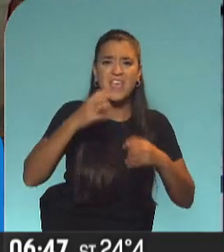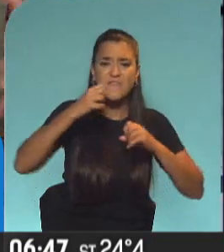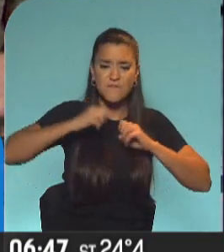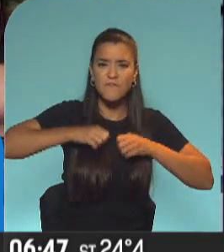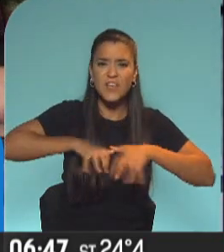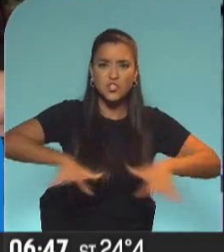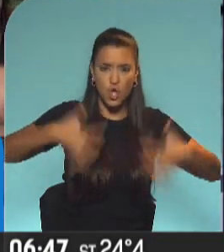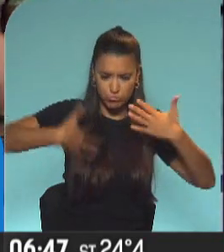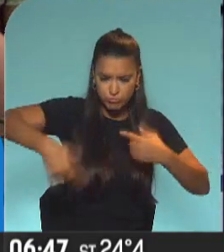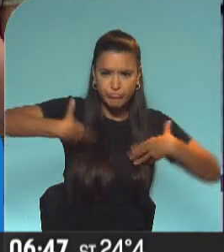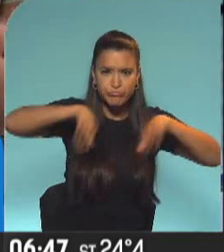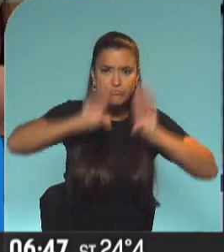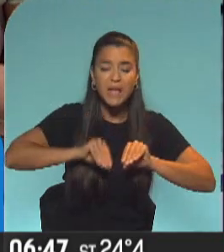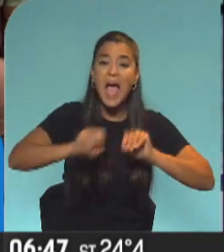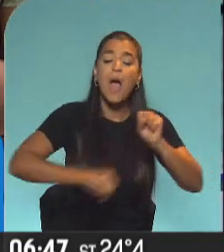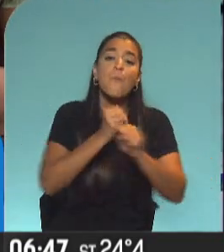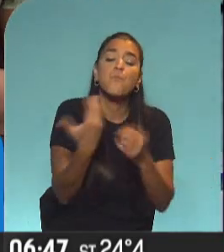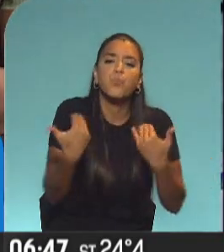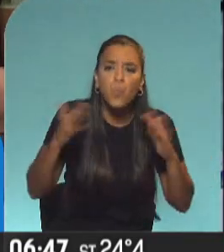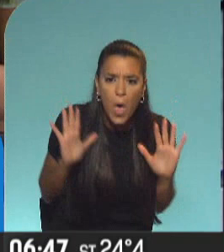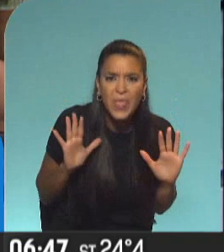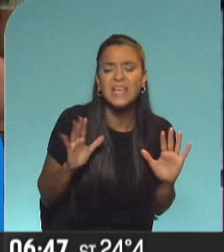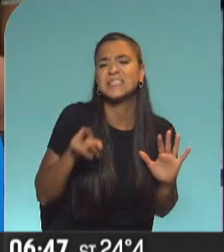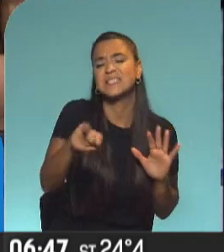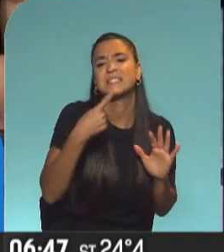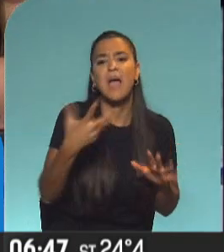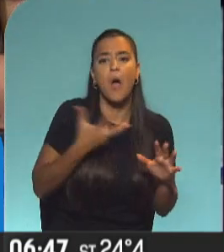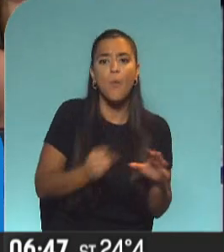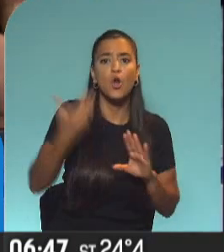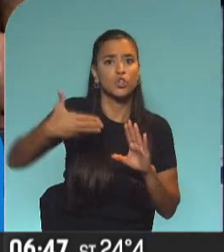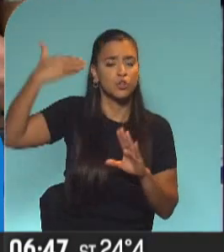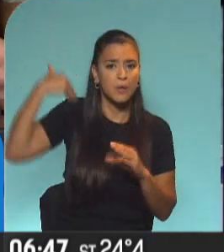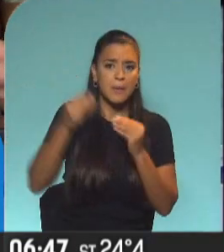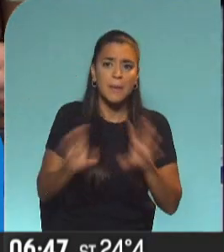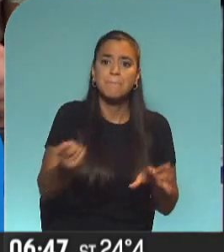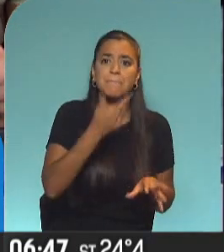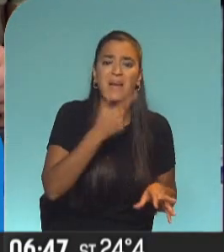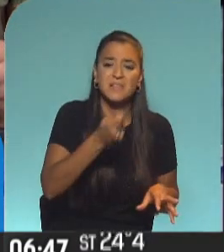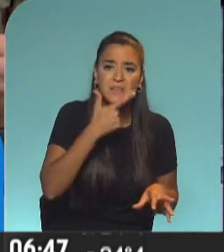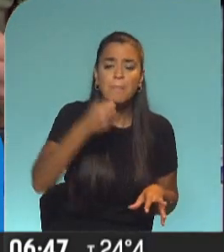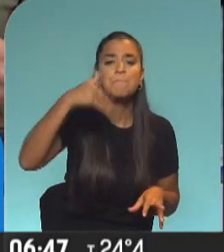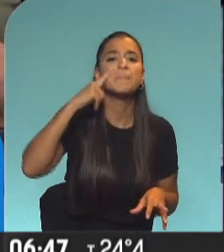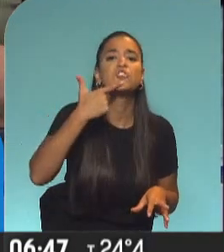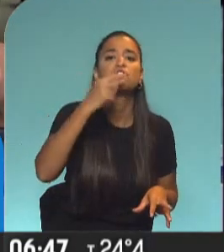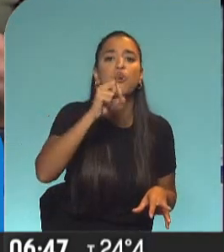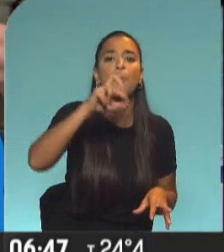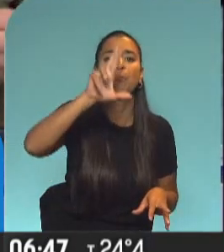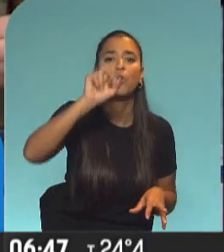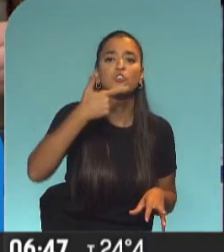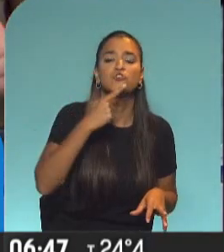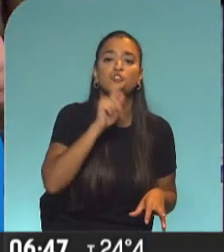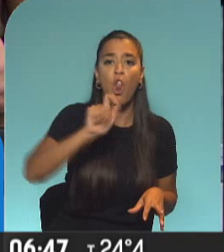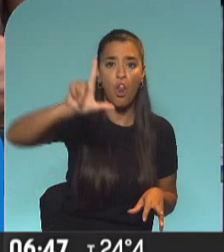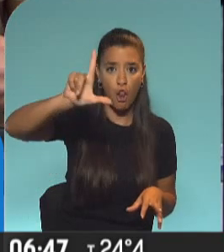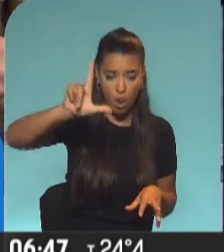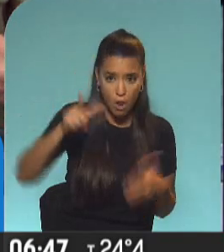una infección generalizada, hasta la posibilidad de terminar un aborto que se inició quizás con pastillas con misoprostol, que es